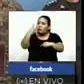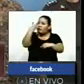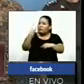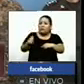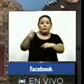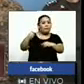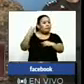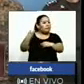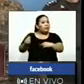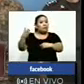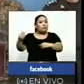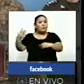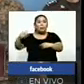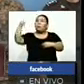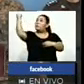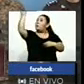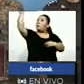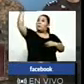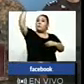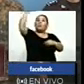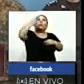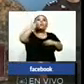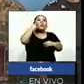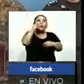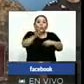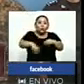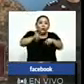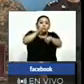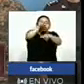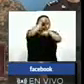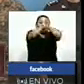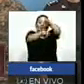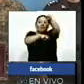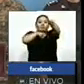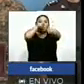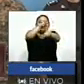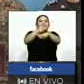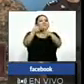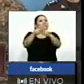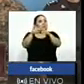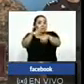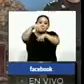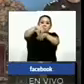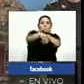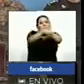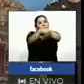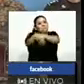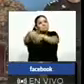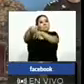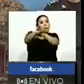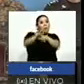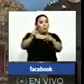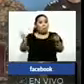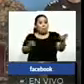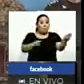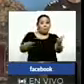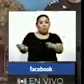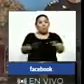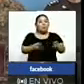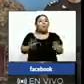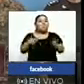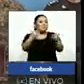carácter permanente sobrevolando sobre la feria así como también sobre los diferentes desfiles, la cabalgata, el carnaval, las diferentes